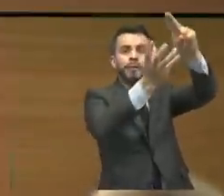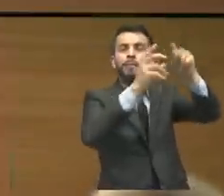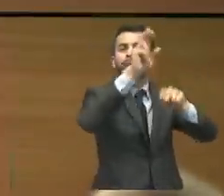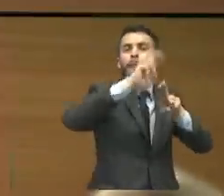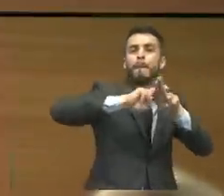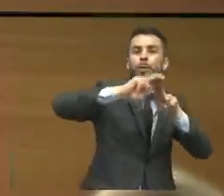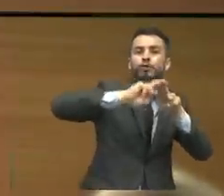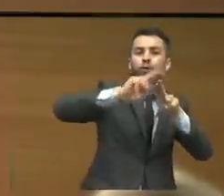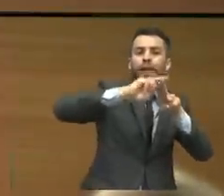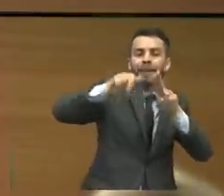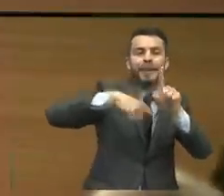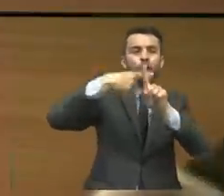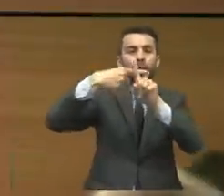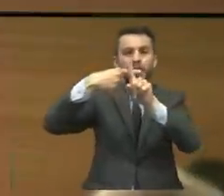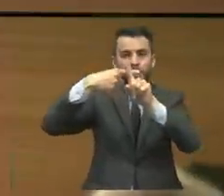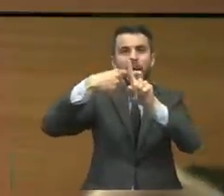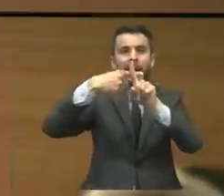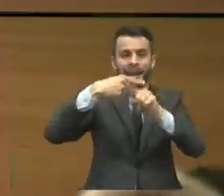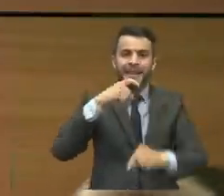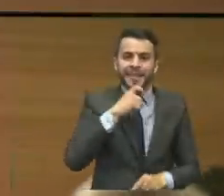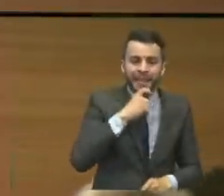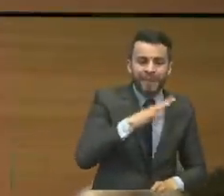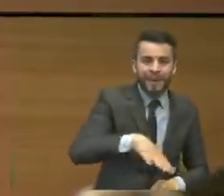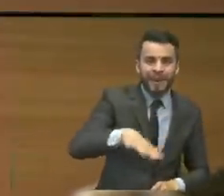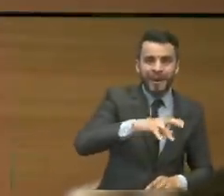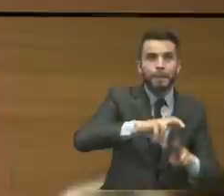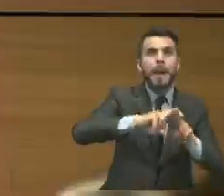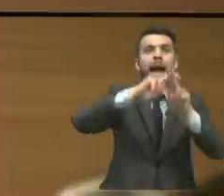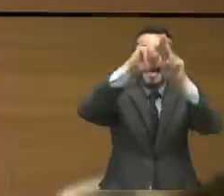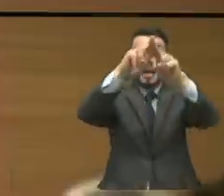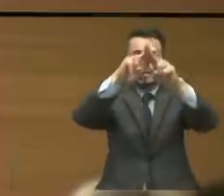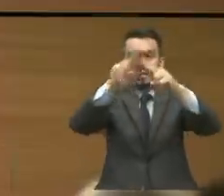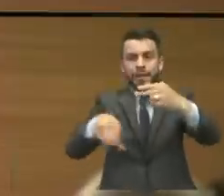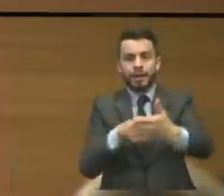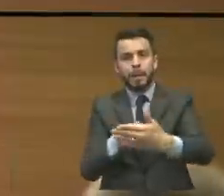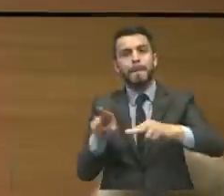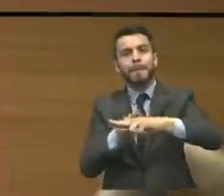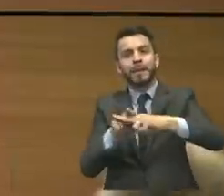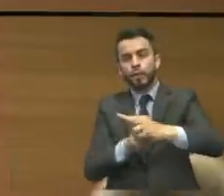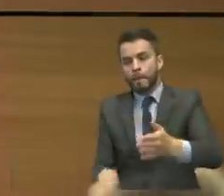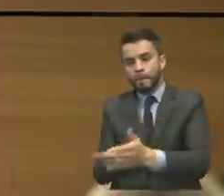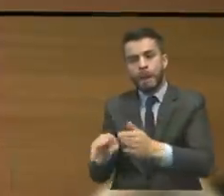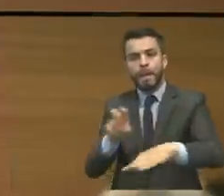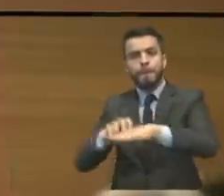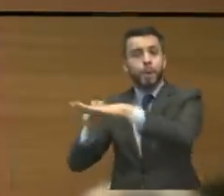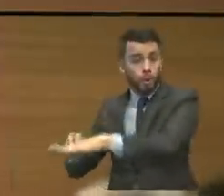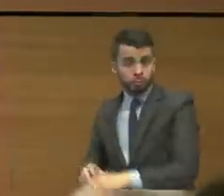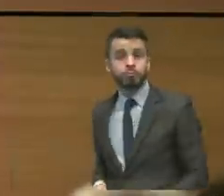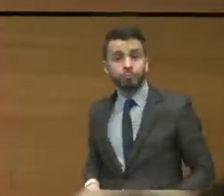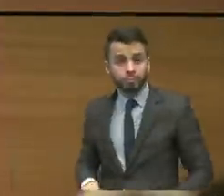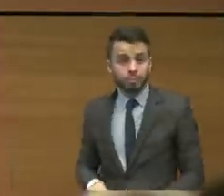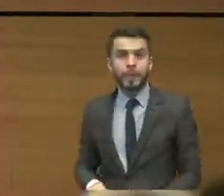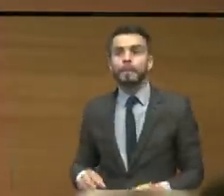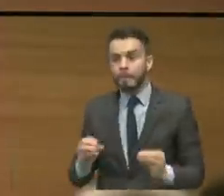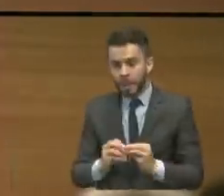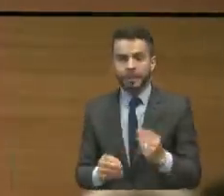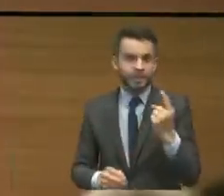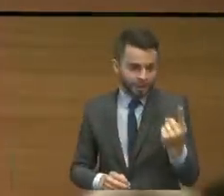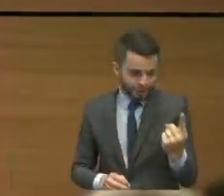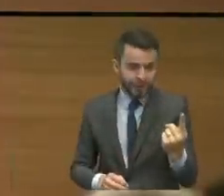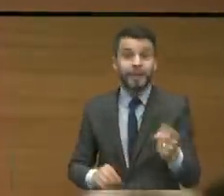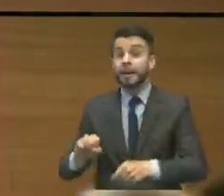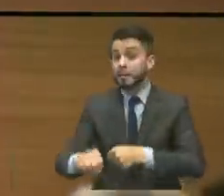parte alta de Santa Fe, y la lleve hasta la primera estación del metro. De manera que hay doble opción, otra vez, triple opción,